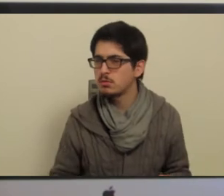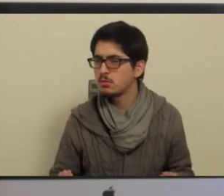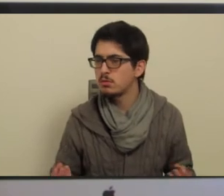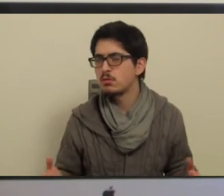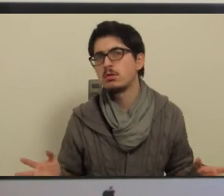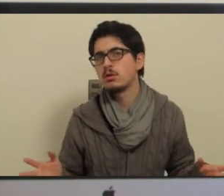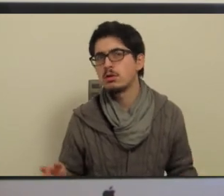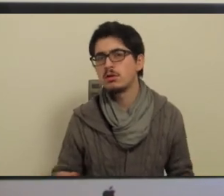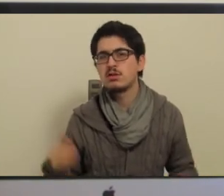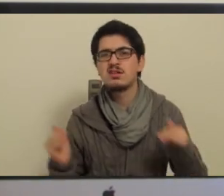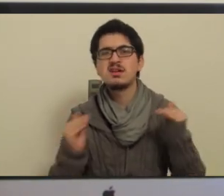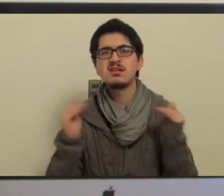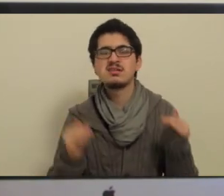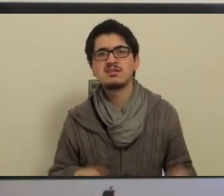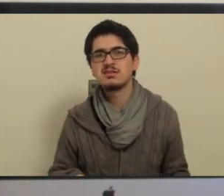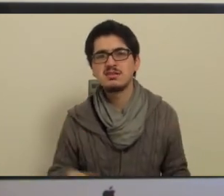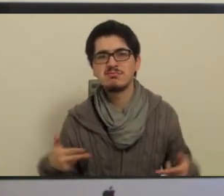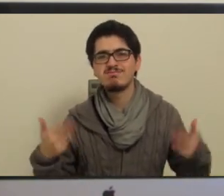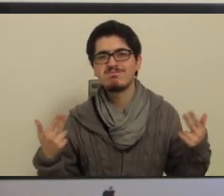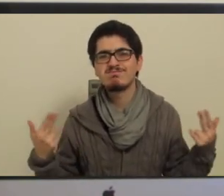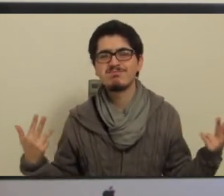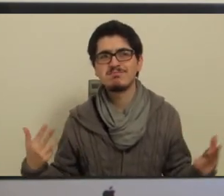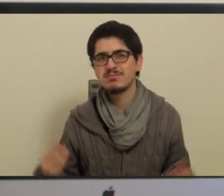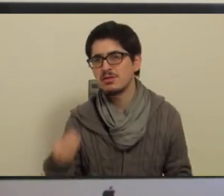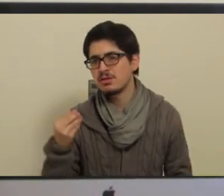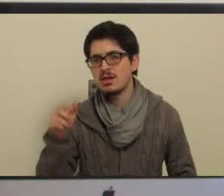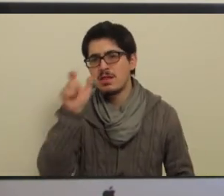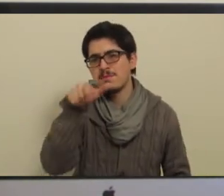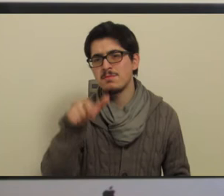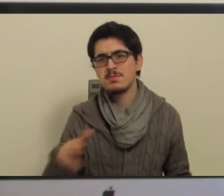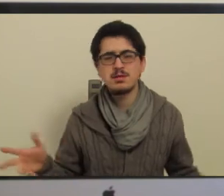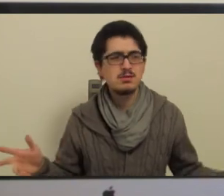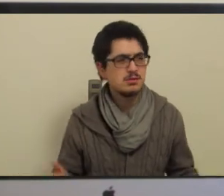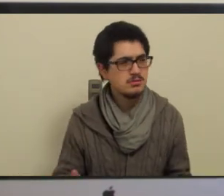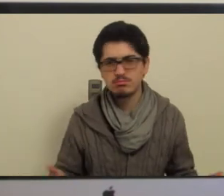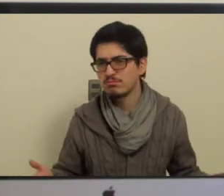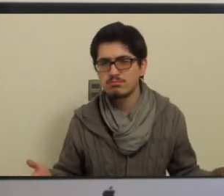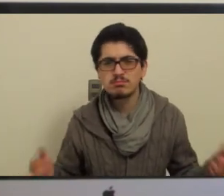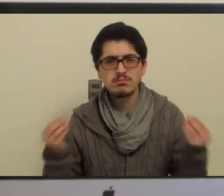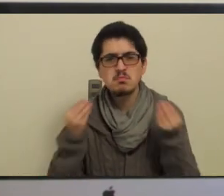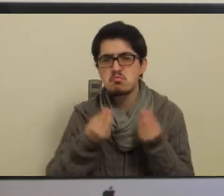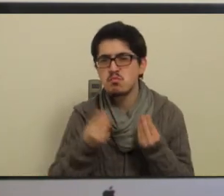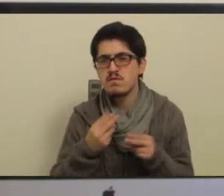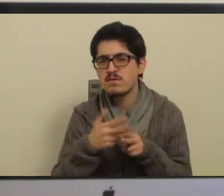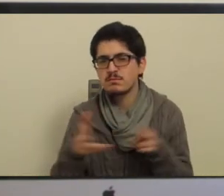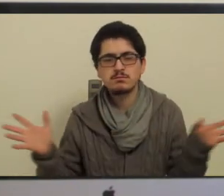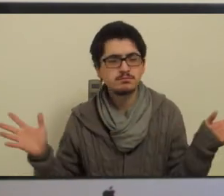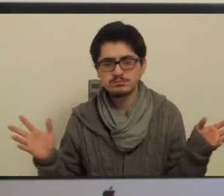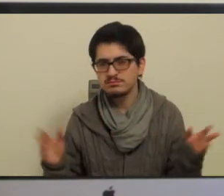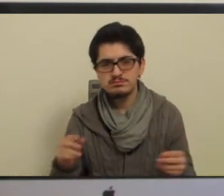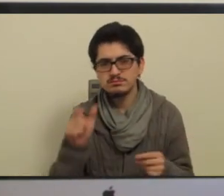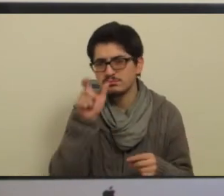en sí no era la guerra en sí no era lo que me llevó, sino que los personajes que nos contaban eran muy bien